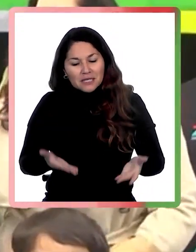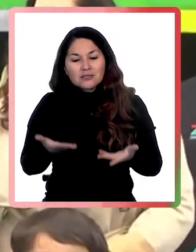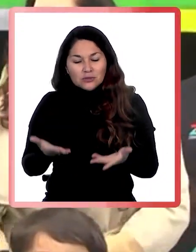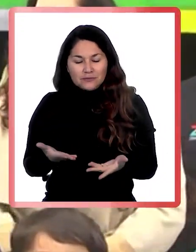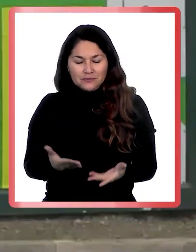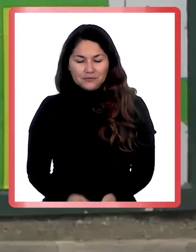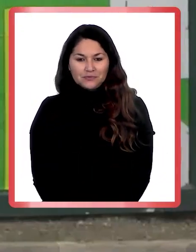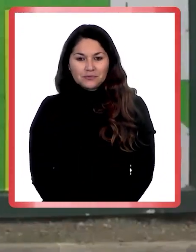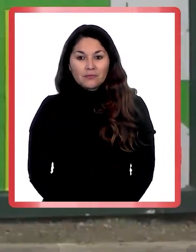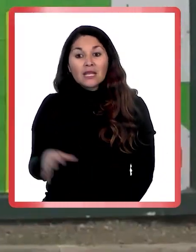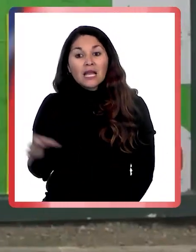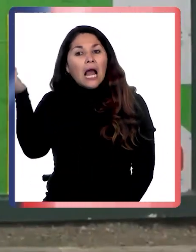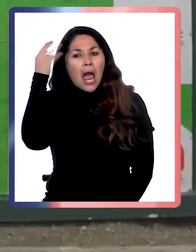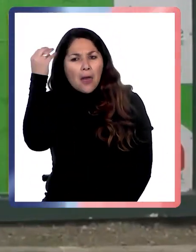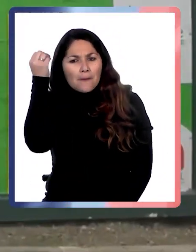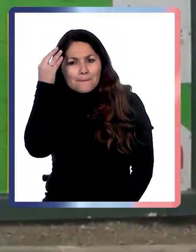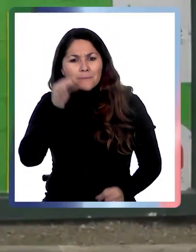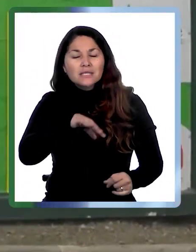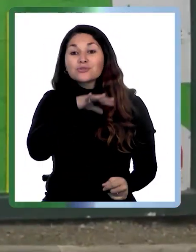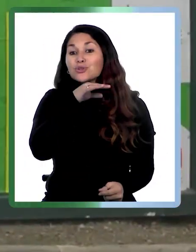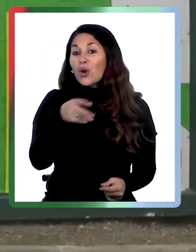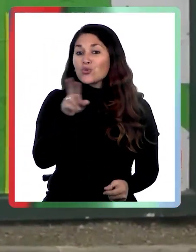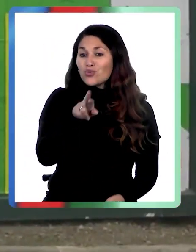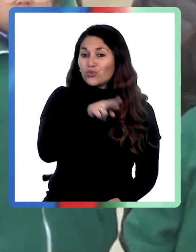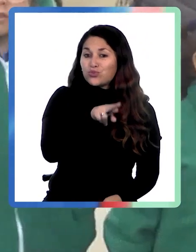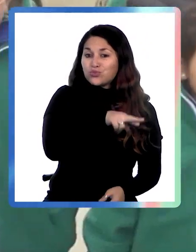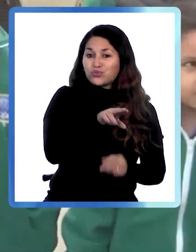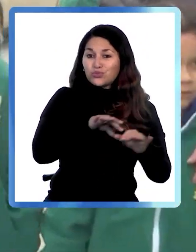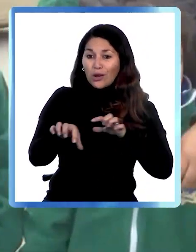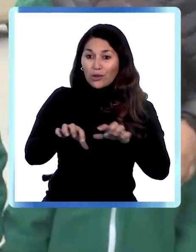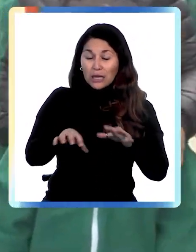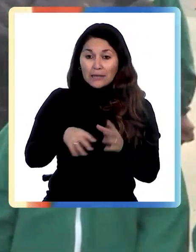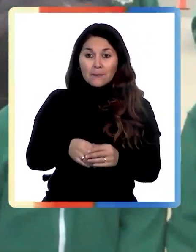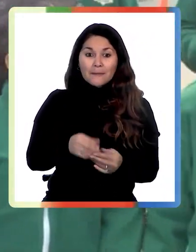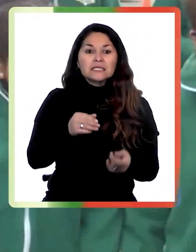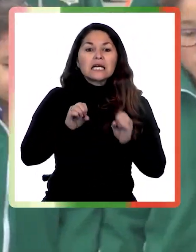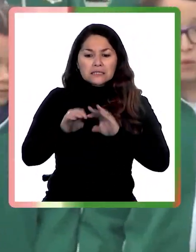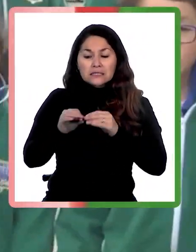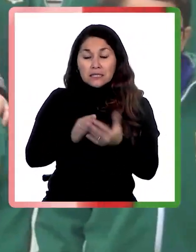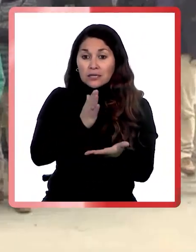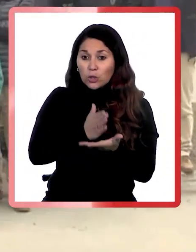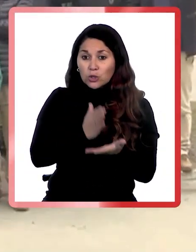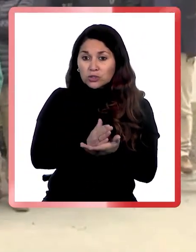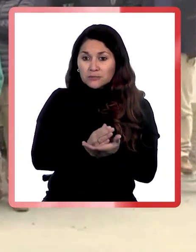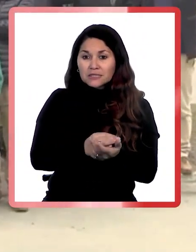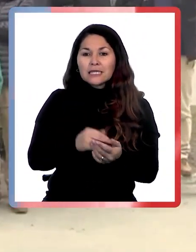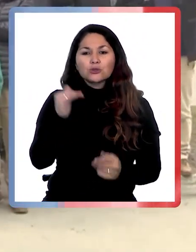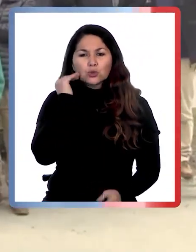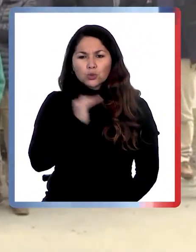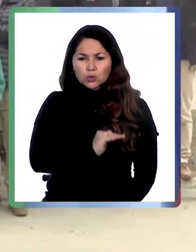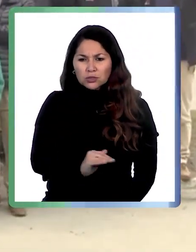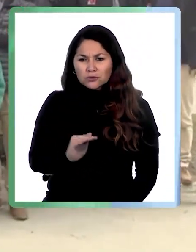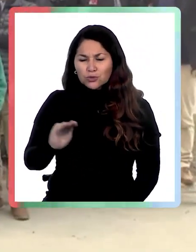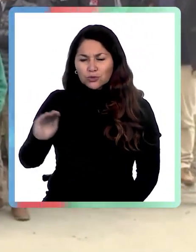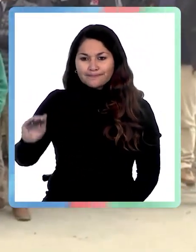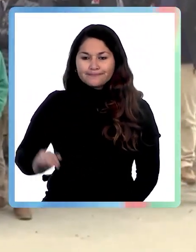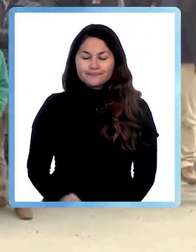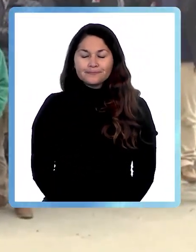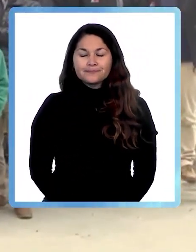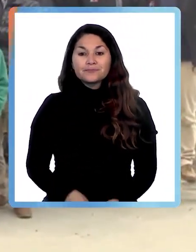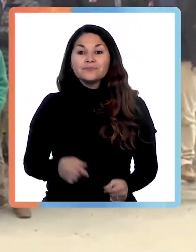dejar sus residuos el aprender a reutilizar algunos elementos es algo que algunos establecimientos educacionales inculcan desde